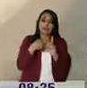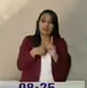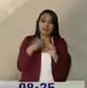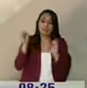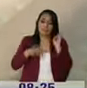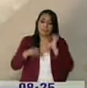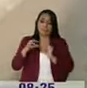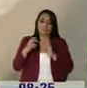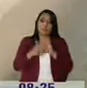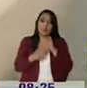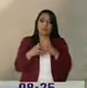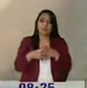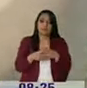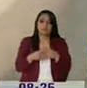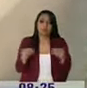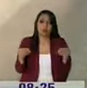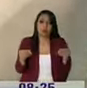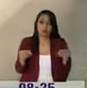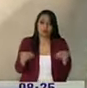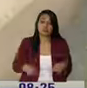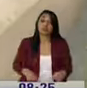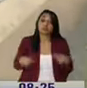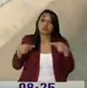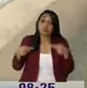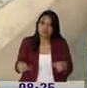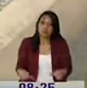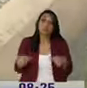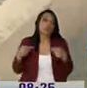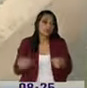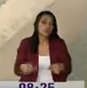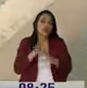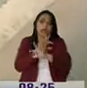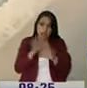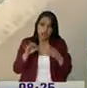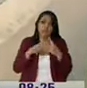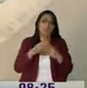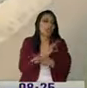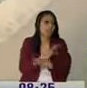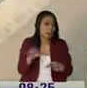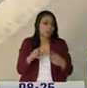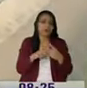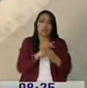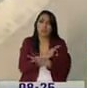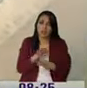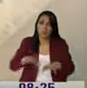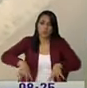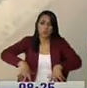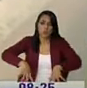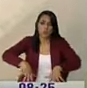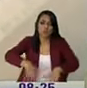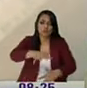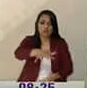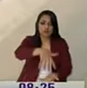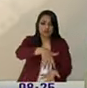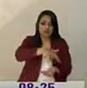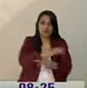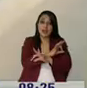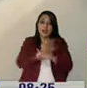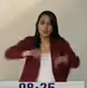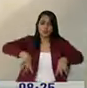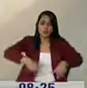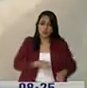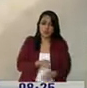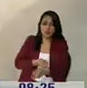este problema. Nosotros realmente todos los días realizamos un barrido a pie de vereda de esta zona y